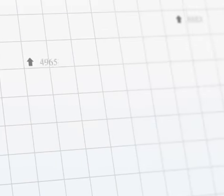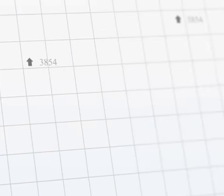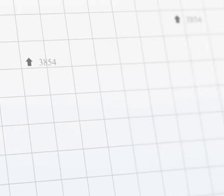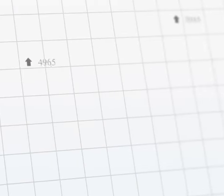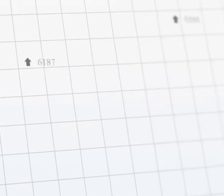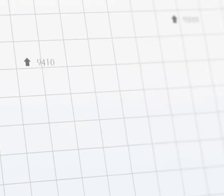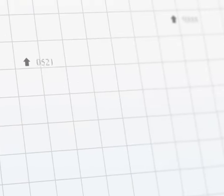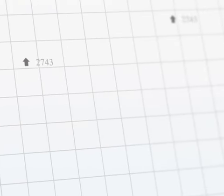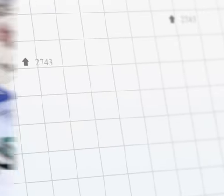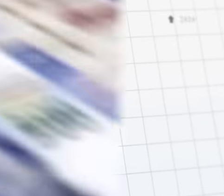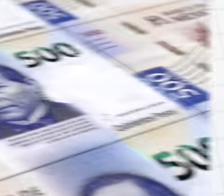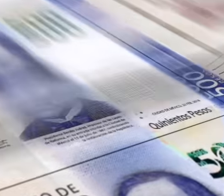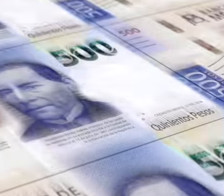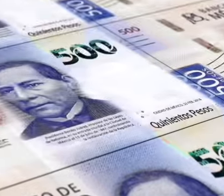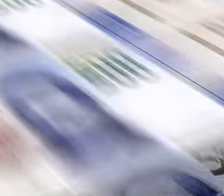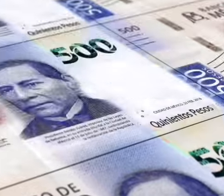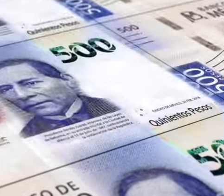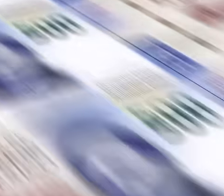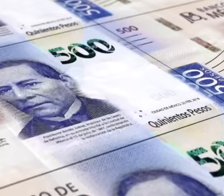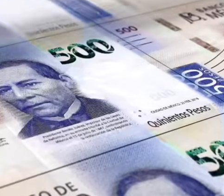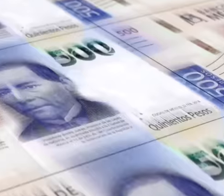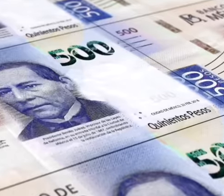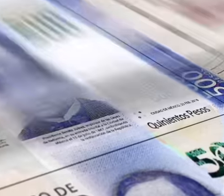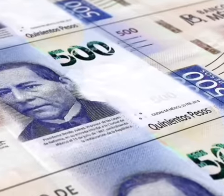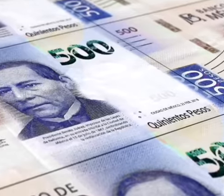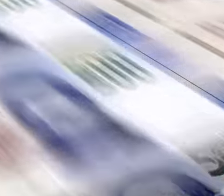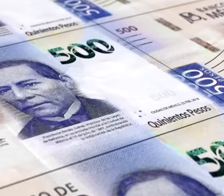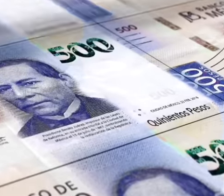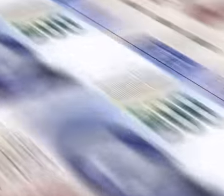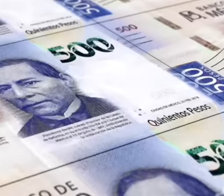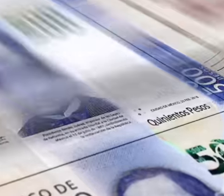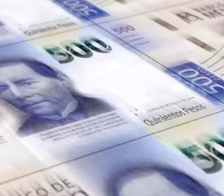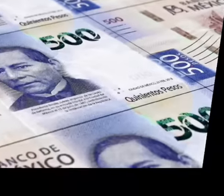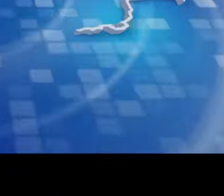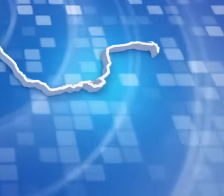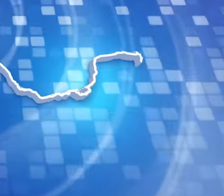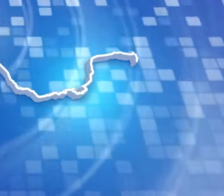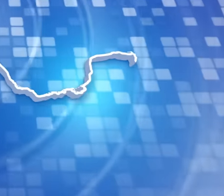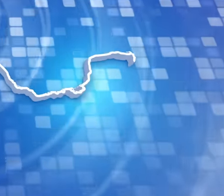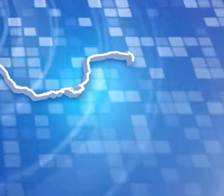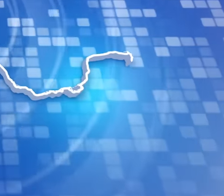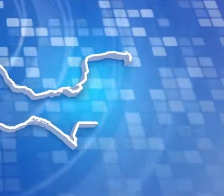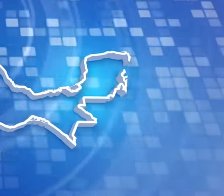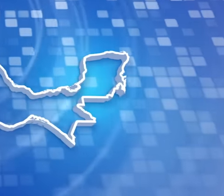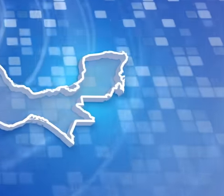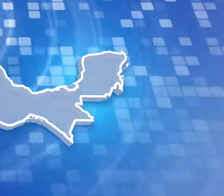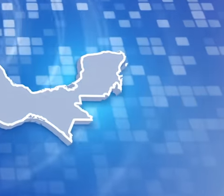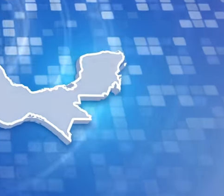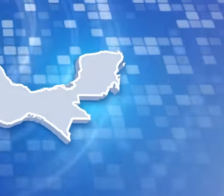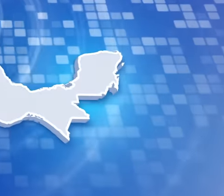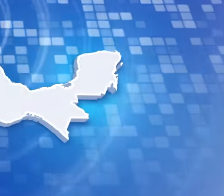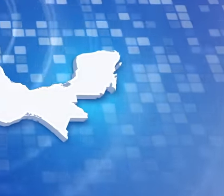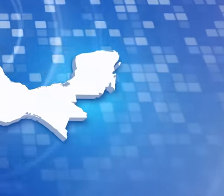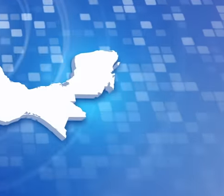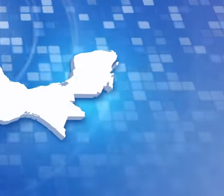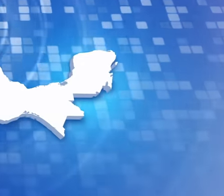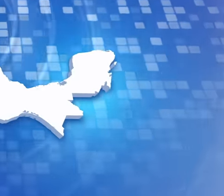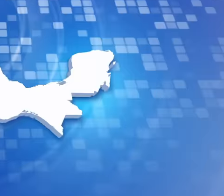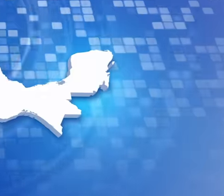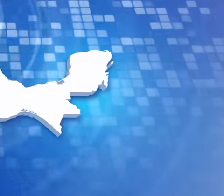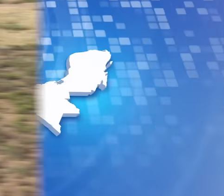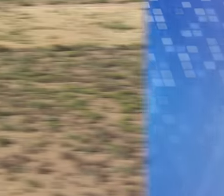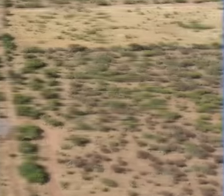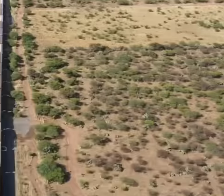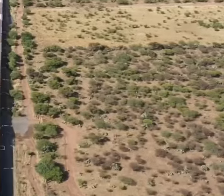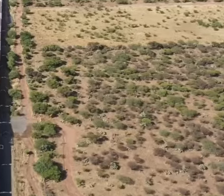oportunidades de desarrollo económico en las áreas rurales. Además, esto puede contribuir a reducir la brecha de